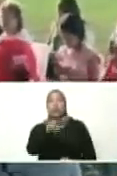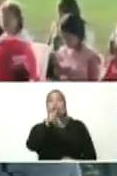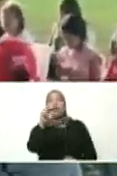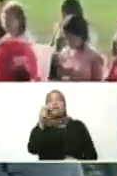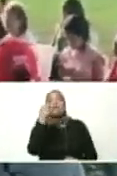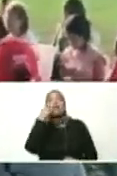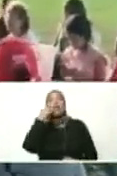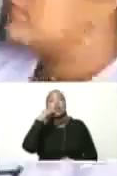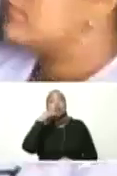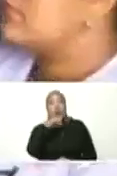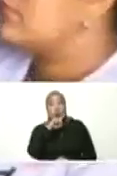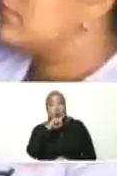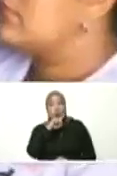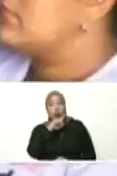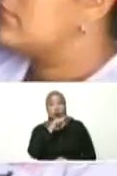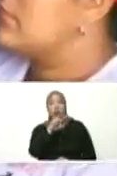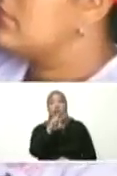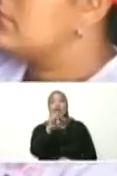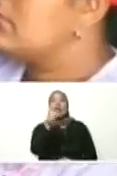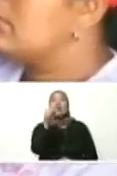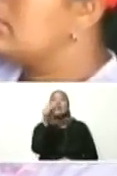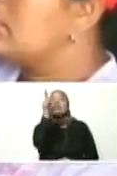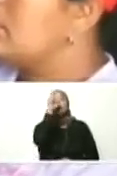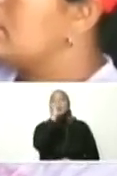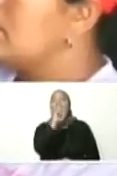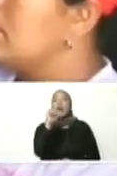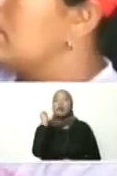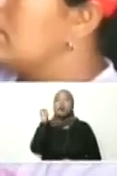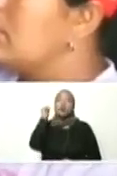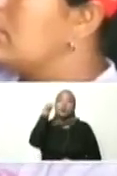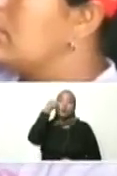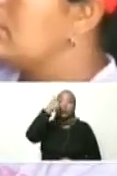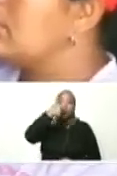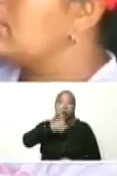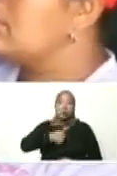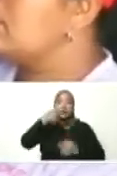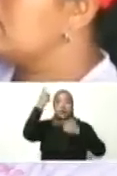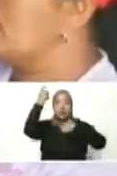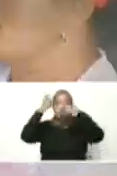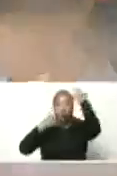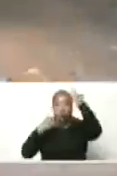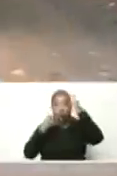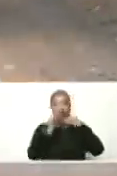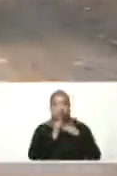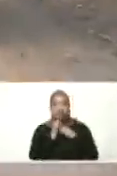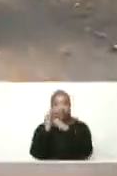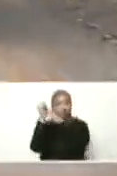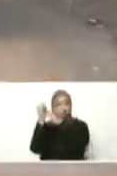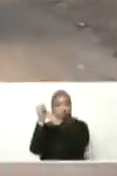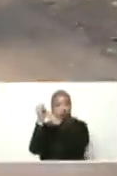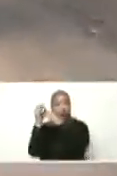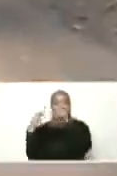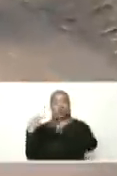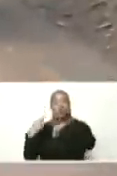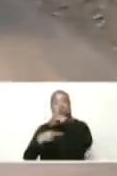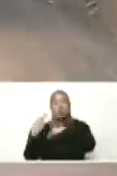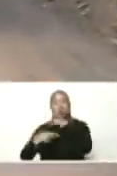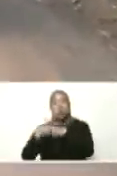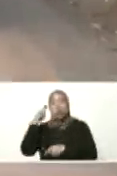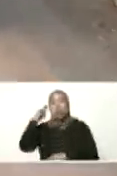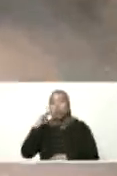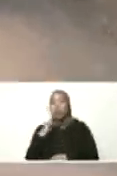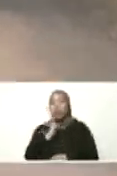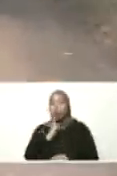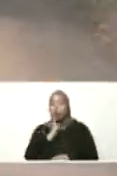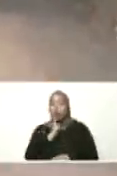10 años del golpe de timón del comandante supremo y eterno y líder de la revolución bolivariana, el comandante Hugo Chávez. Importante